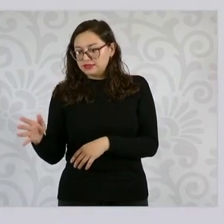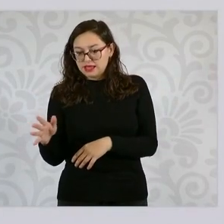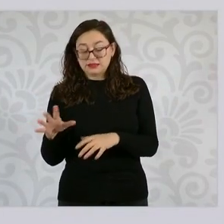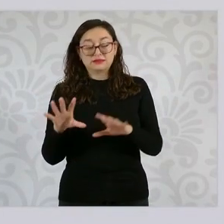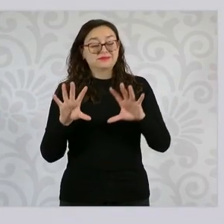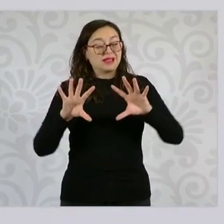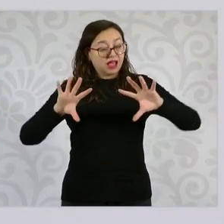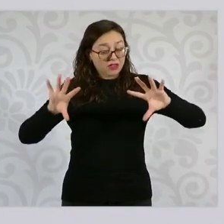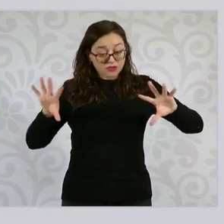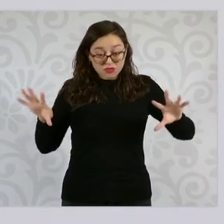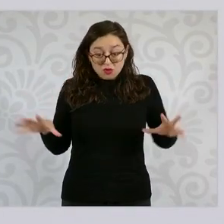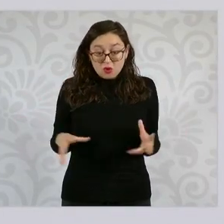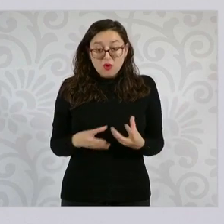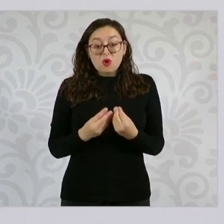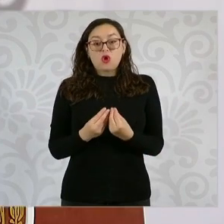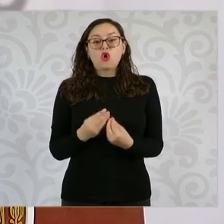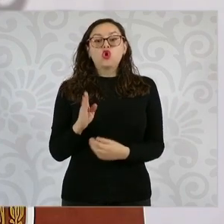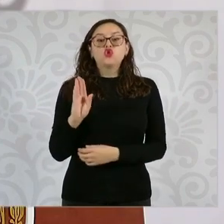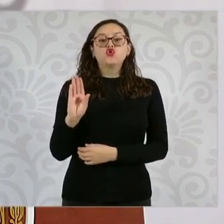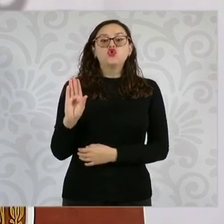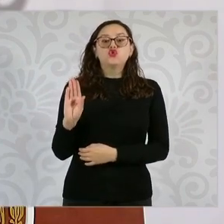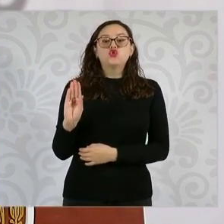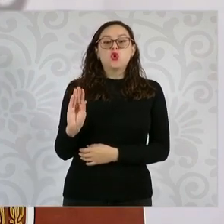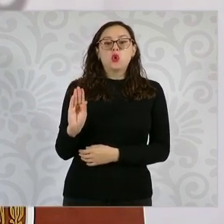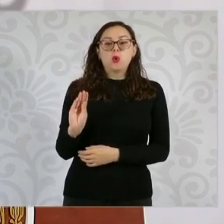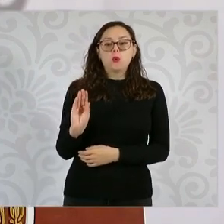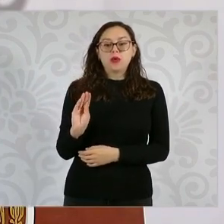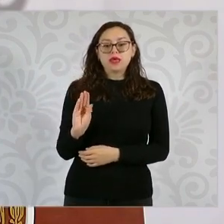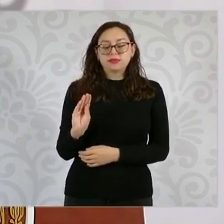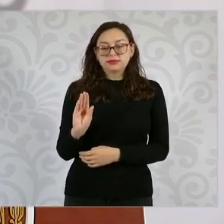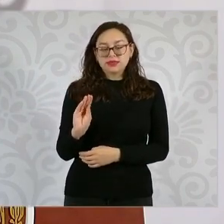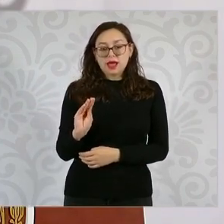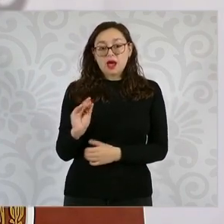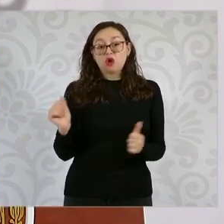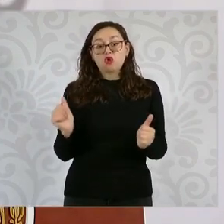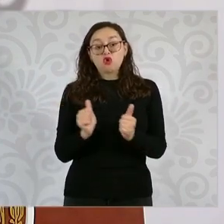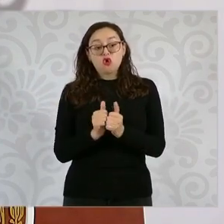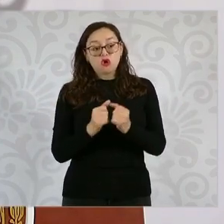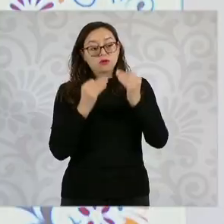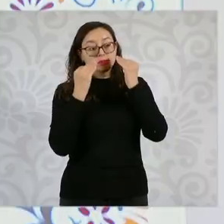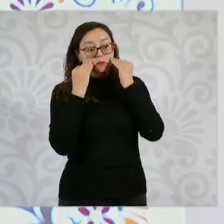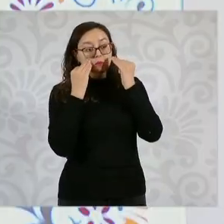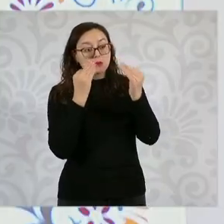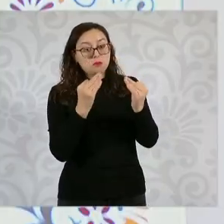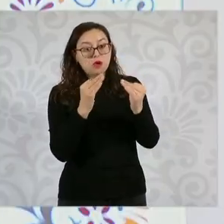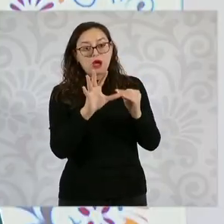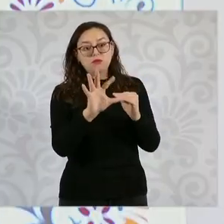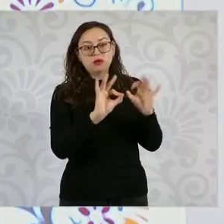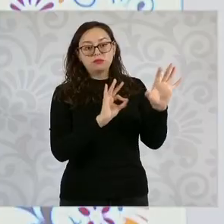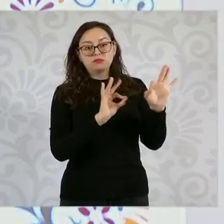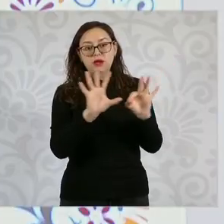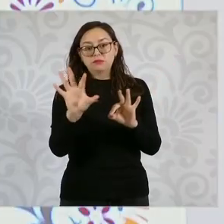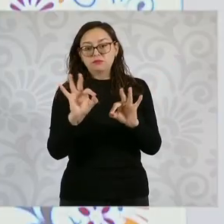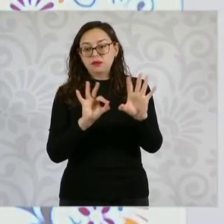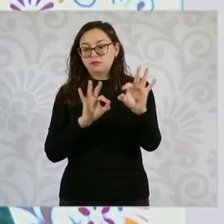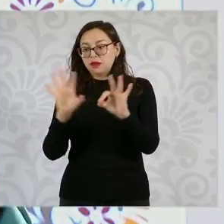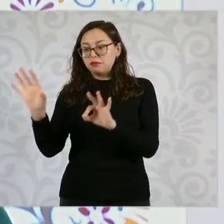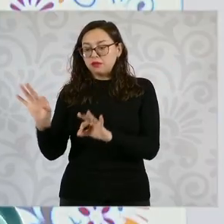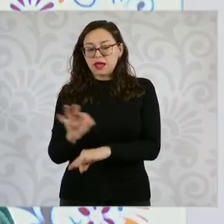esos 90, en una sesión pública, transparente, se selecciona a los 3 por cada uno de los